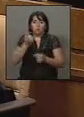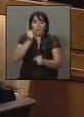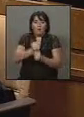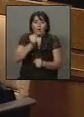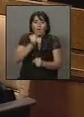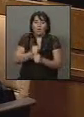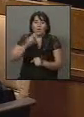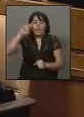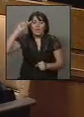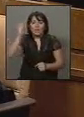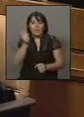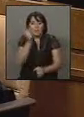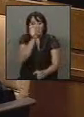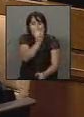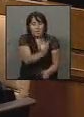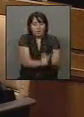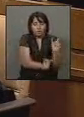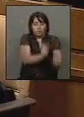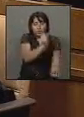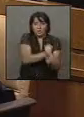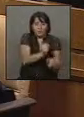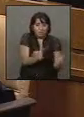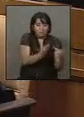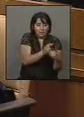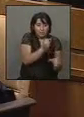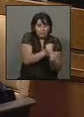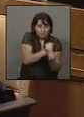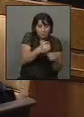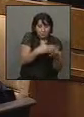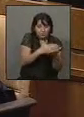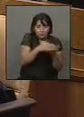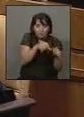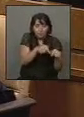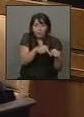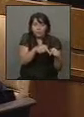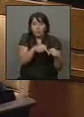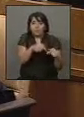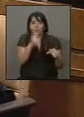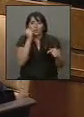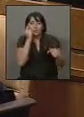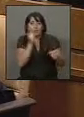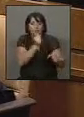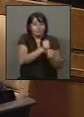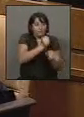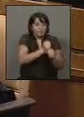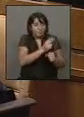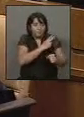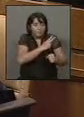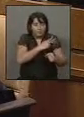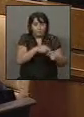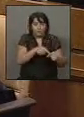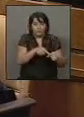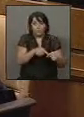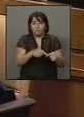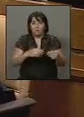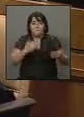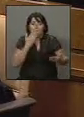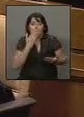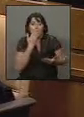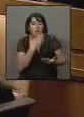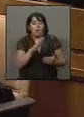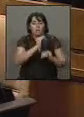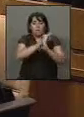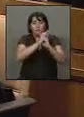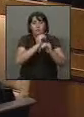día es la idea de que los trabajadores a través de sus sindicatos se puedan entender con sus trabajadores y de ese diálogo surjan mejores condiciones laborales